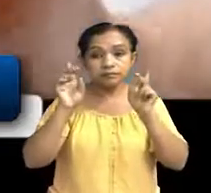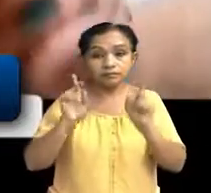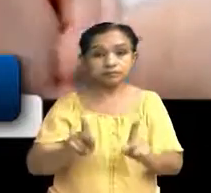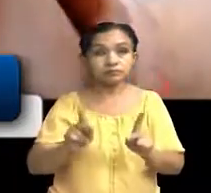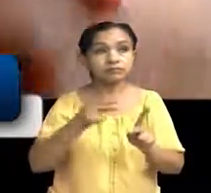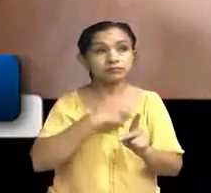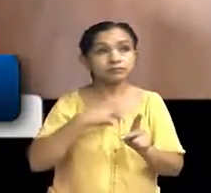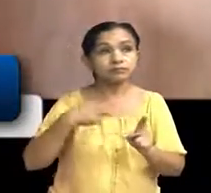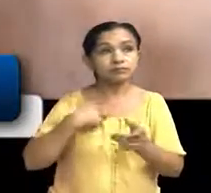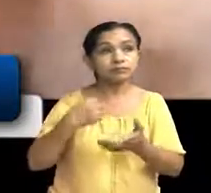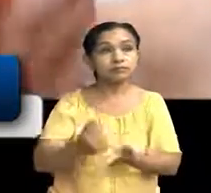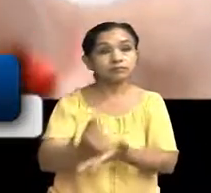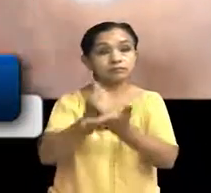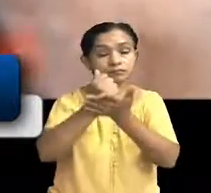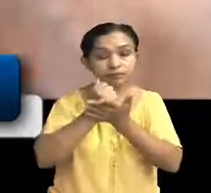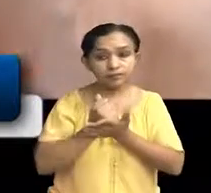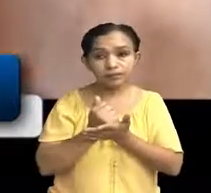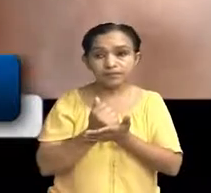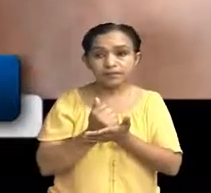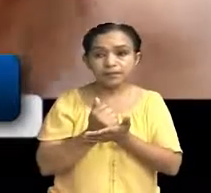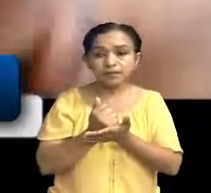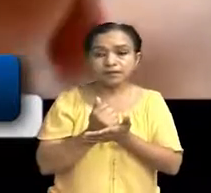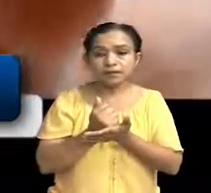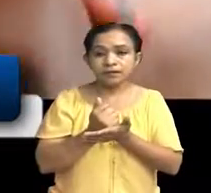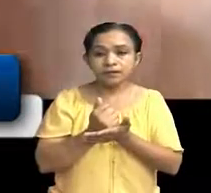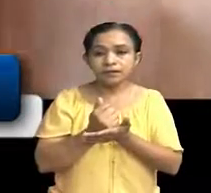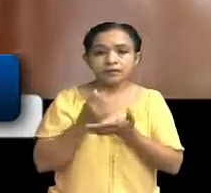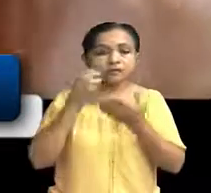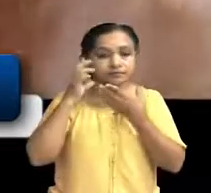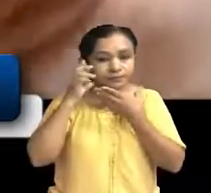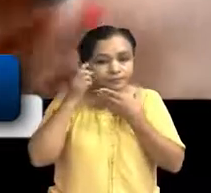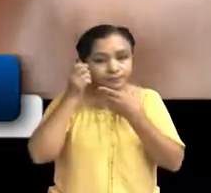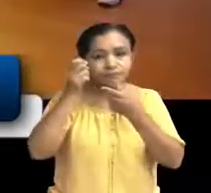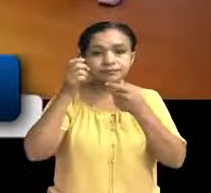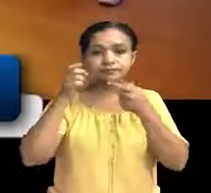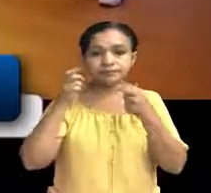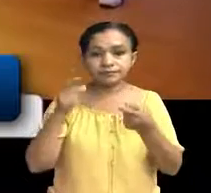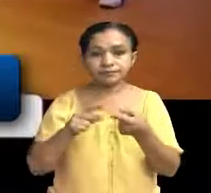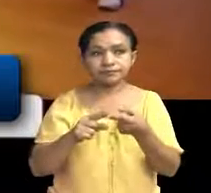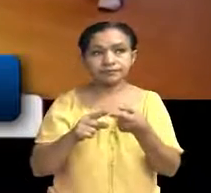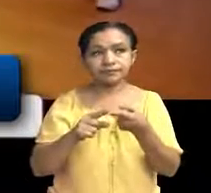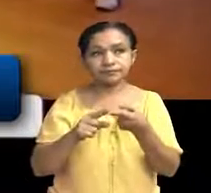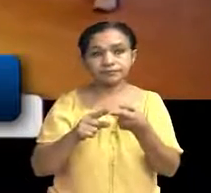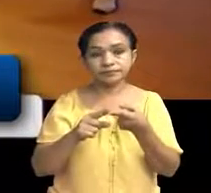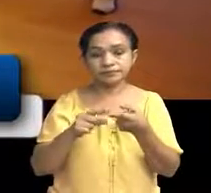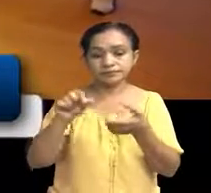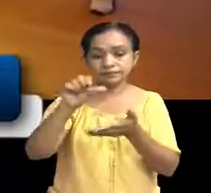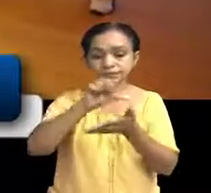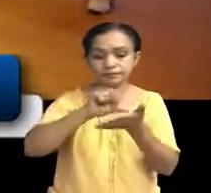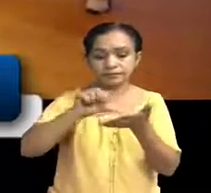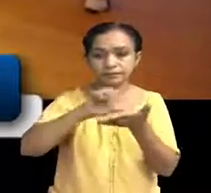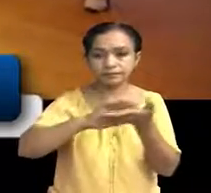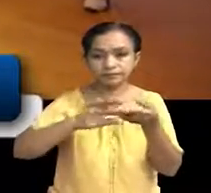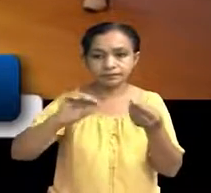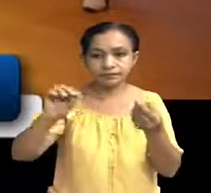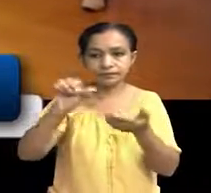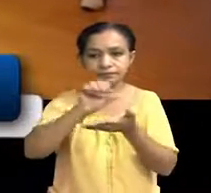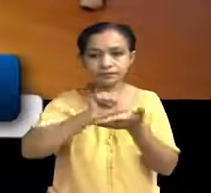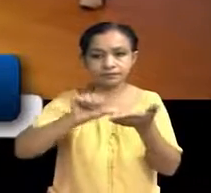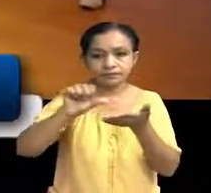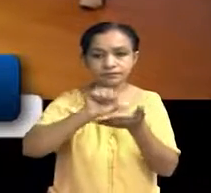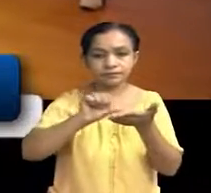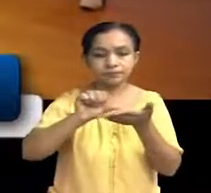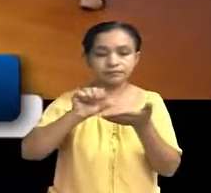qué tratamiento va a tomar, nosotros empezamos a hacer masajes terapéuticos, ocupamos aceites esenciales como aceite